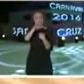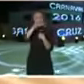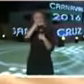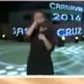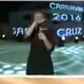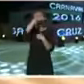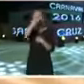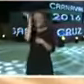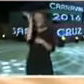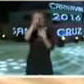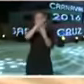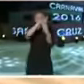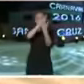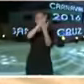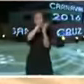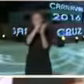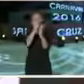autopista.